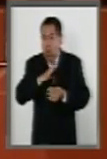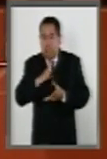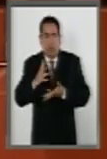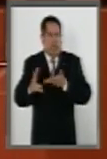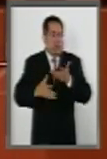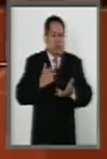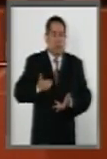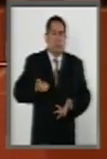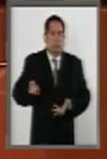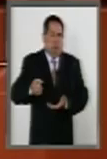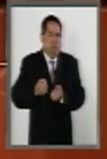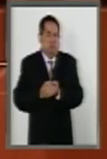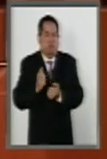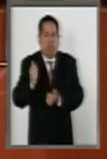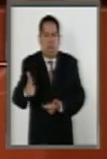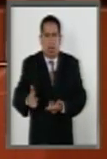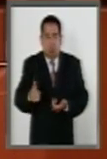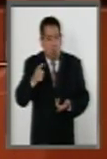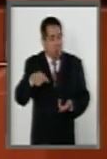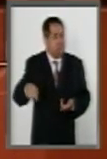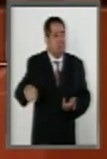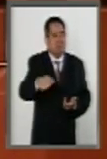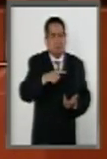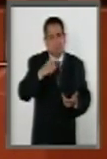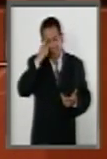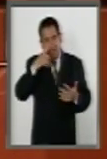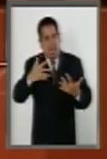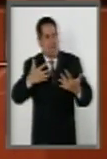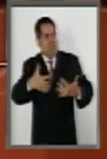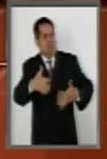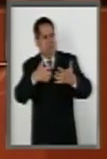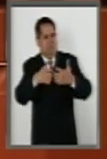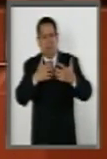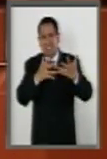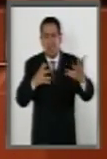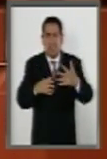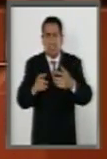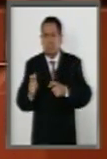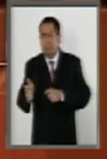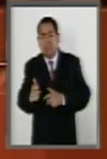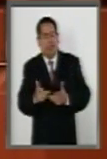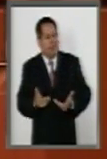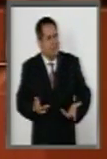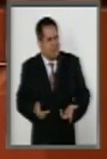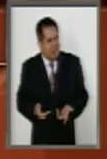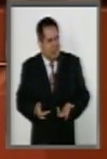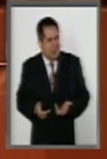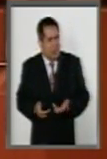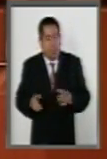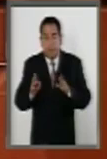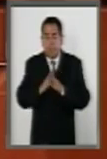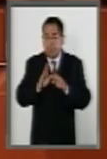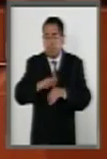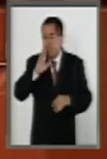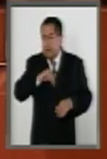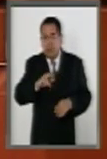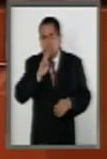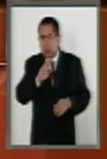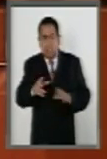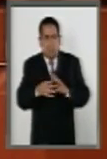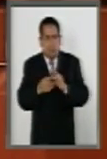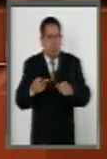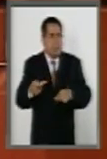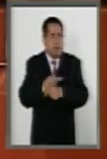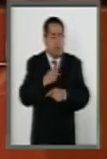tarifaria, pero de los grandes consumidores. Una de las causas que explican su mal resultado es